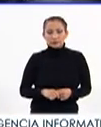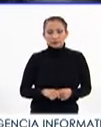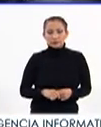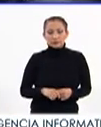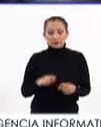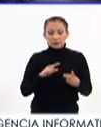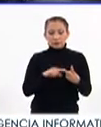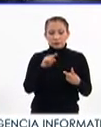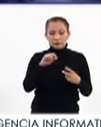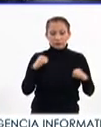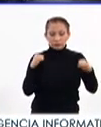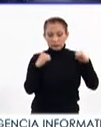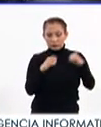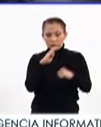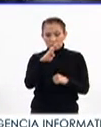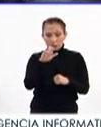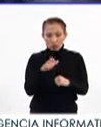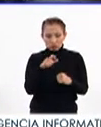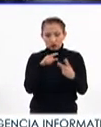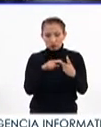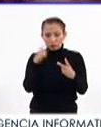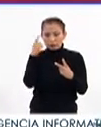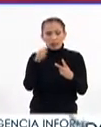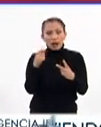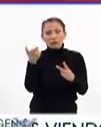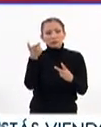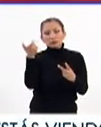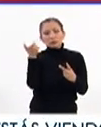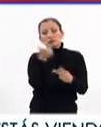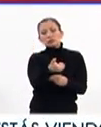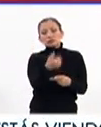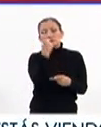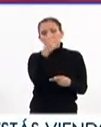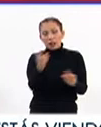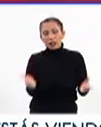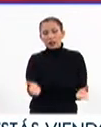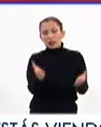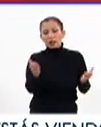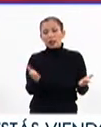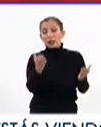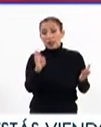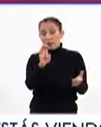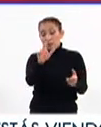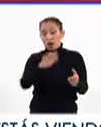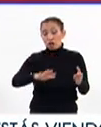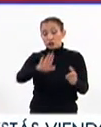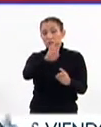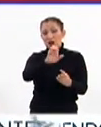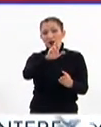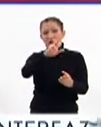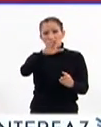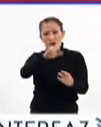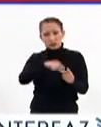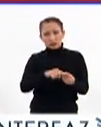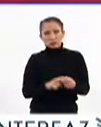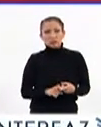El caso del boxeo es para fomentar el boxeo en barrios,